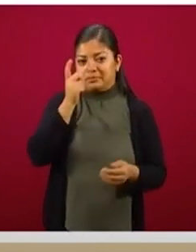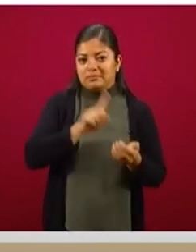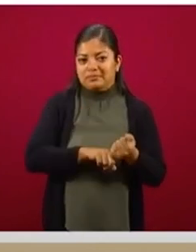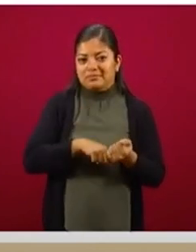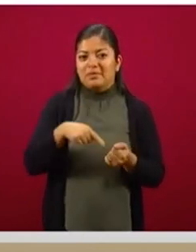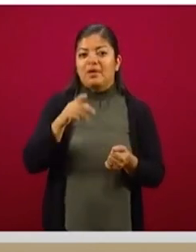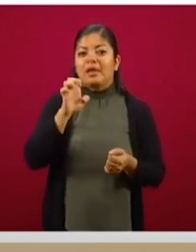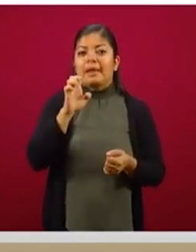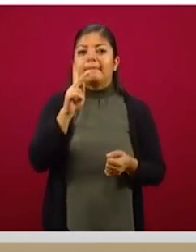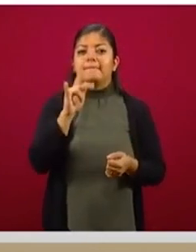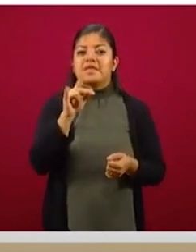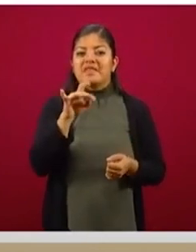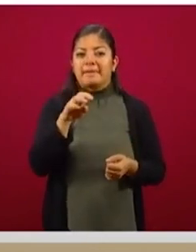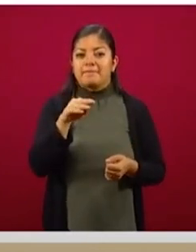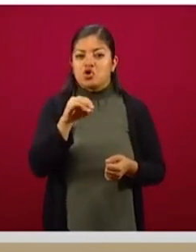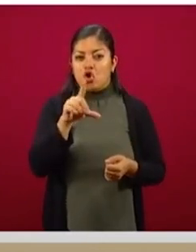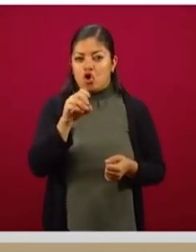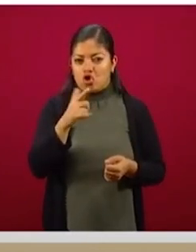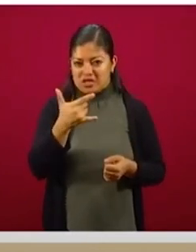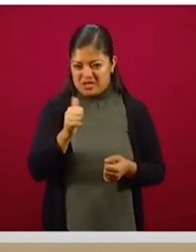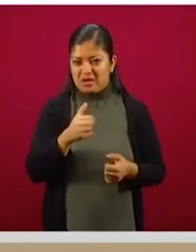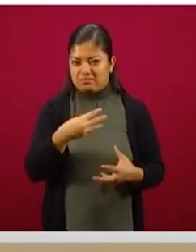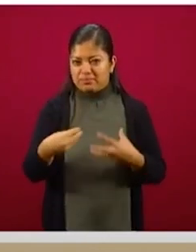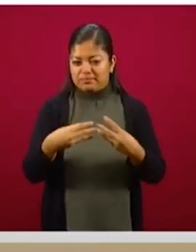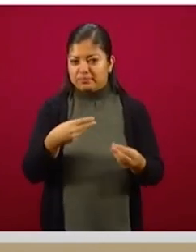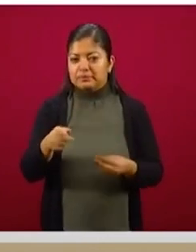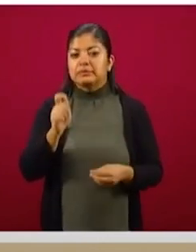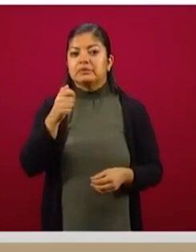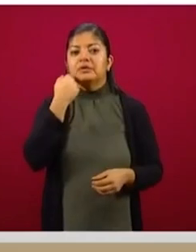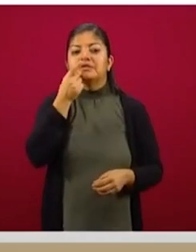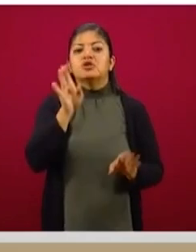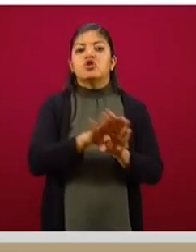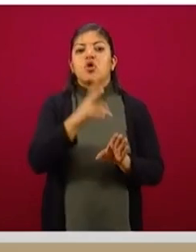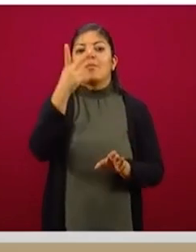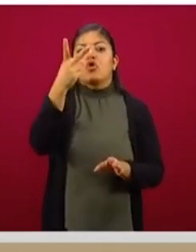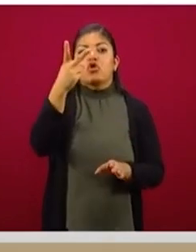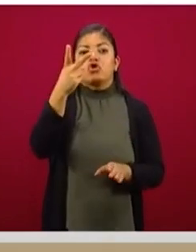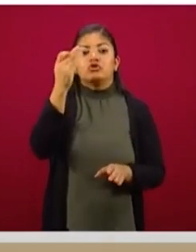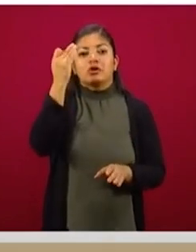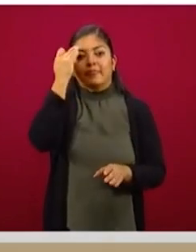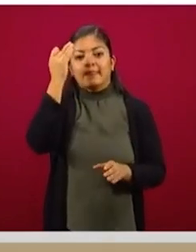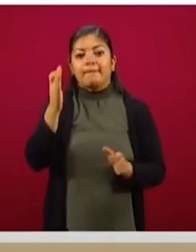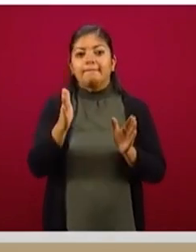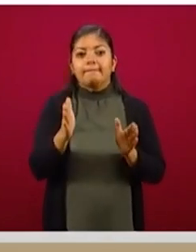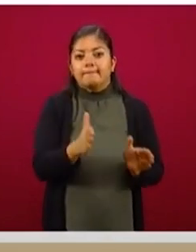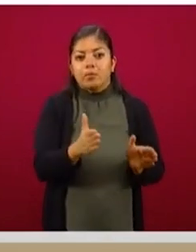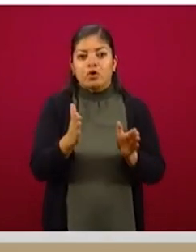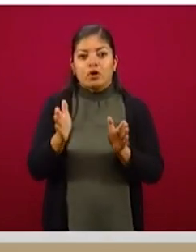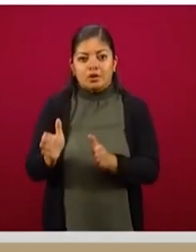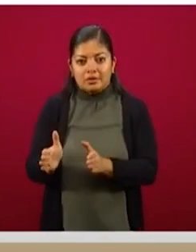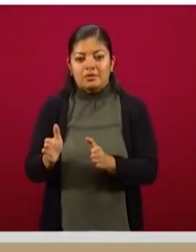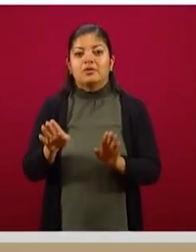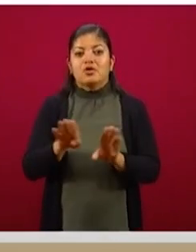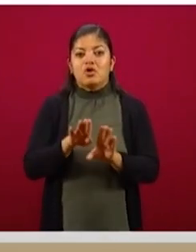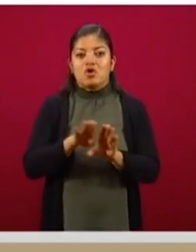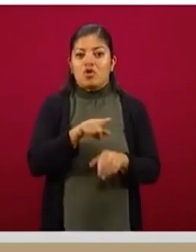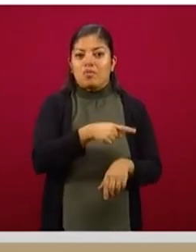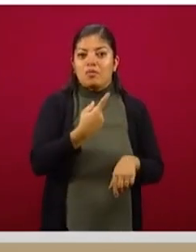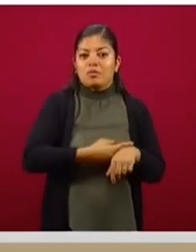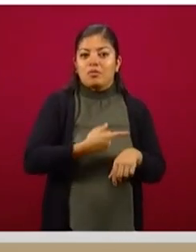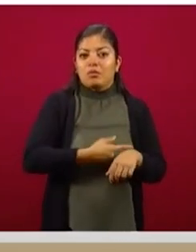se consideran dos periodos de incubación o dos periodos del curso clínico de la